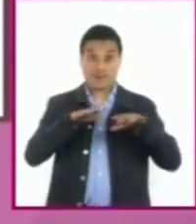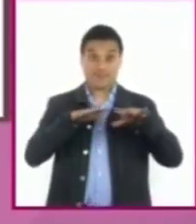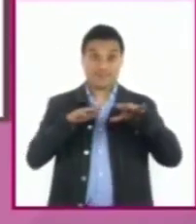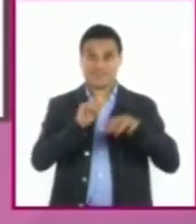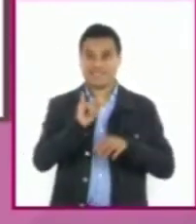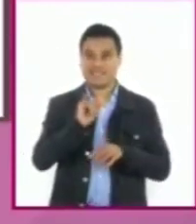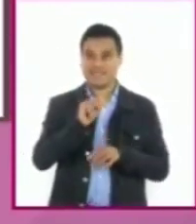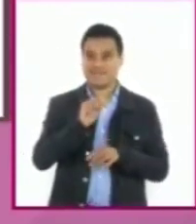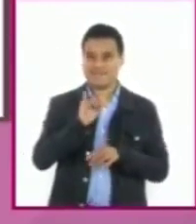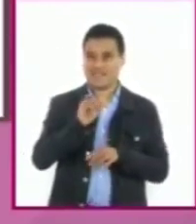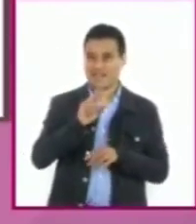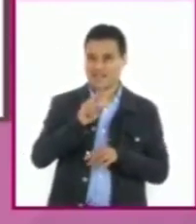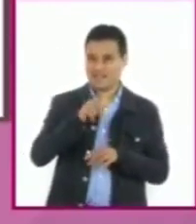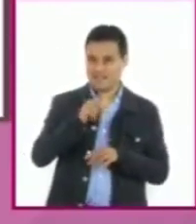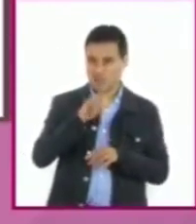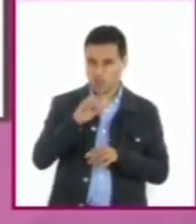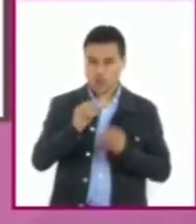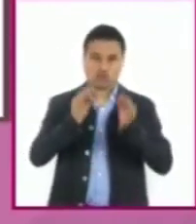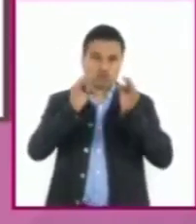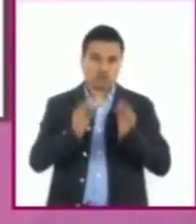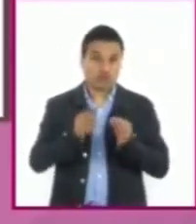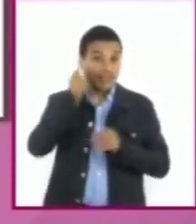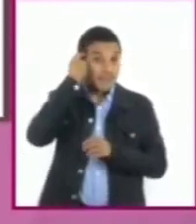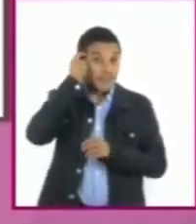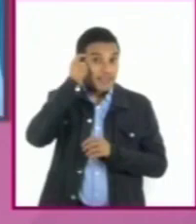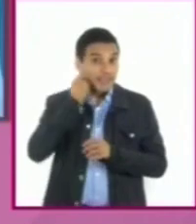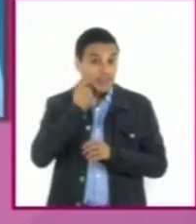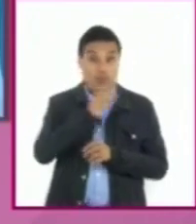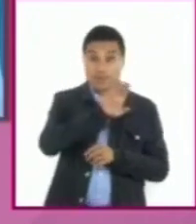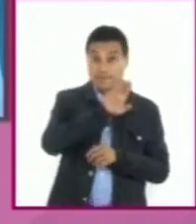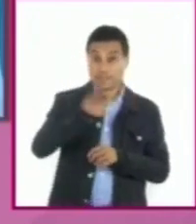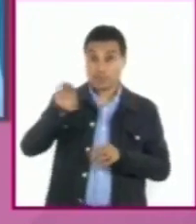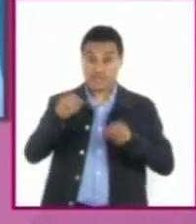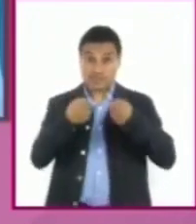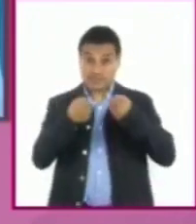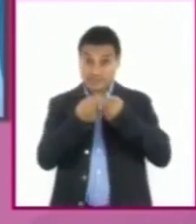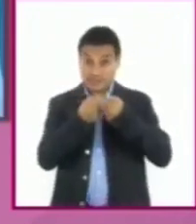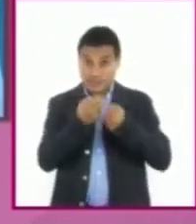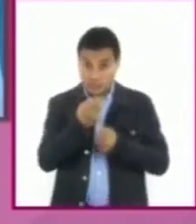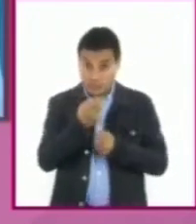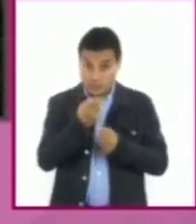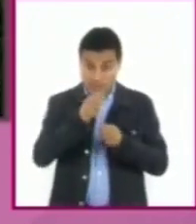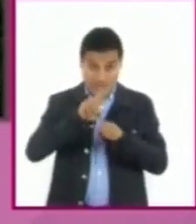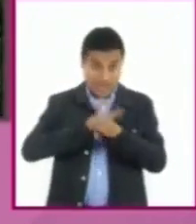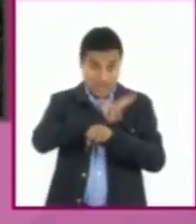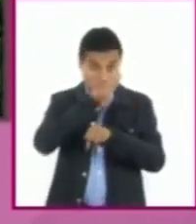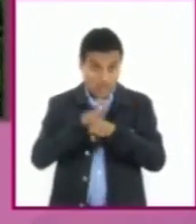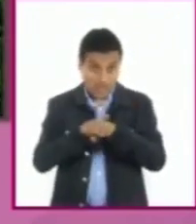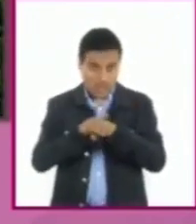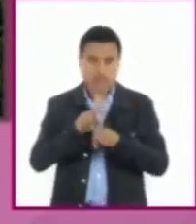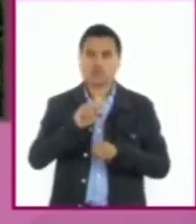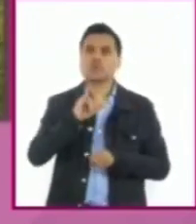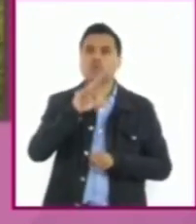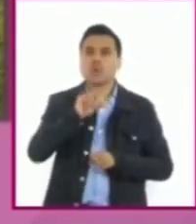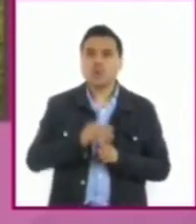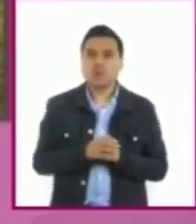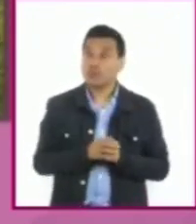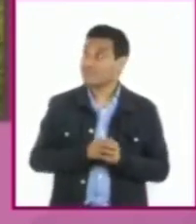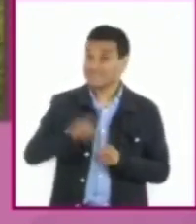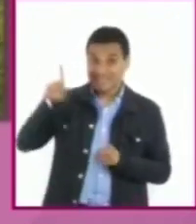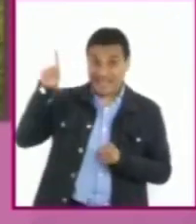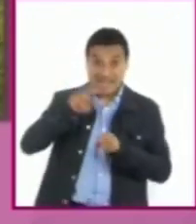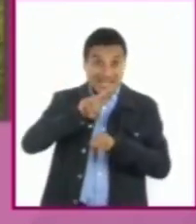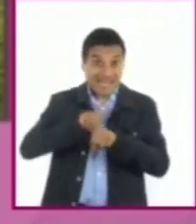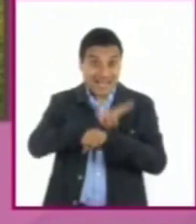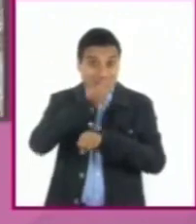que está entre Michoacán y Guerrero, ¿es parte del componente natural porque es un cuerpo de agua? No, es parte